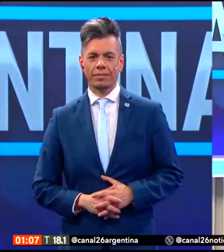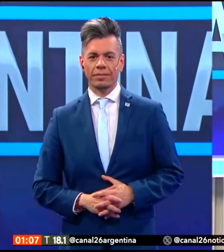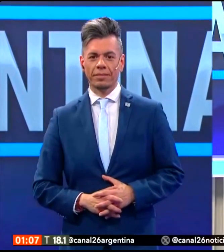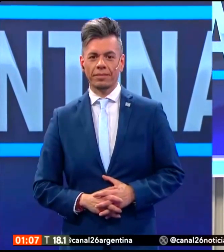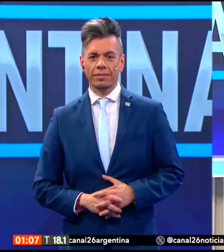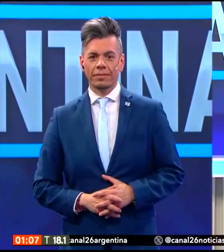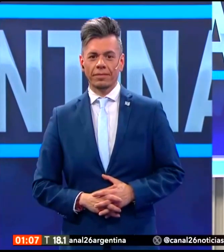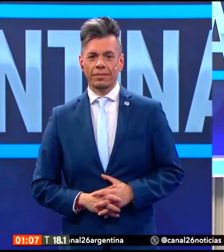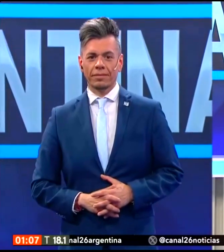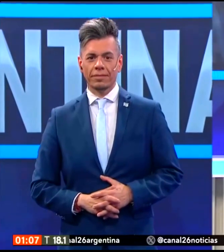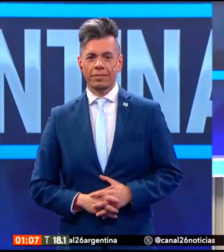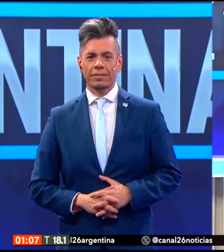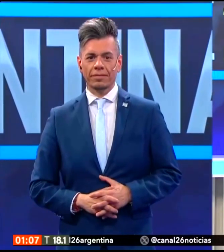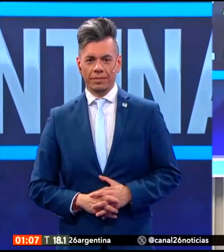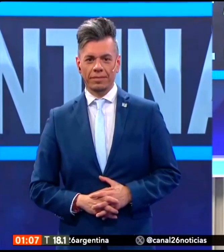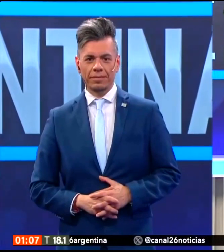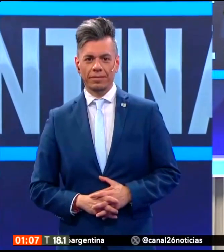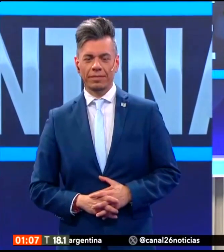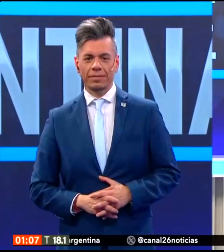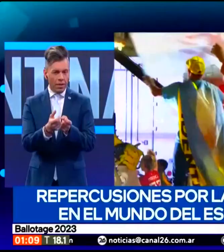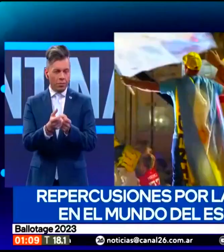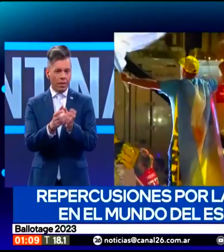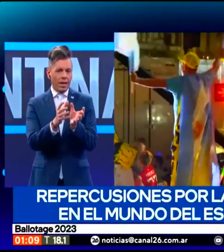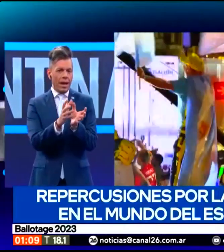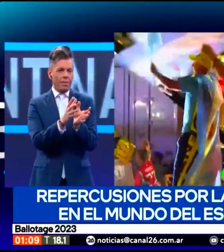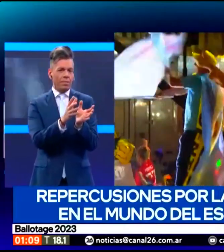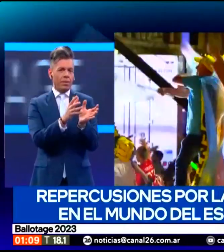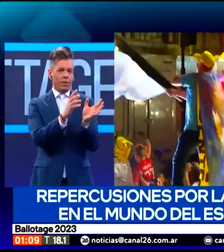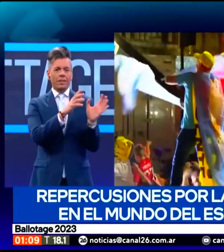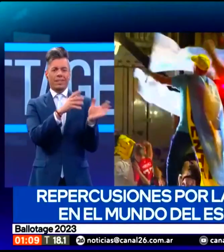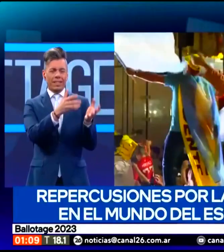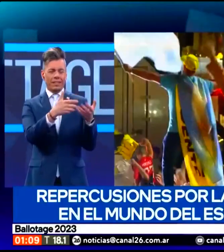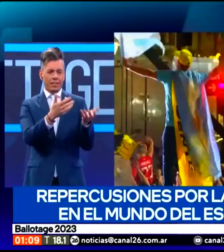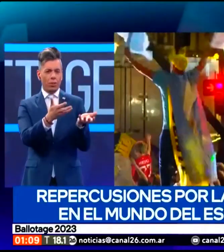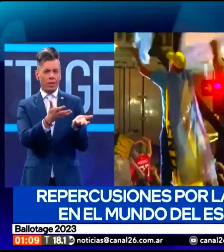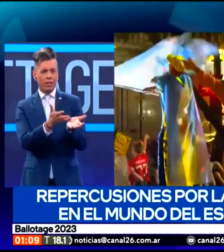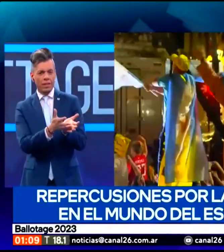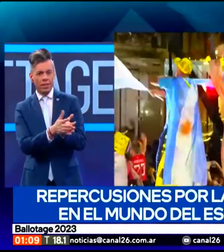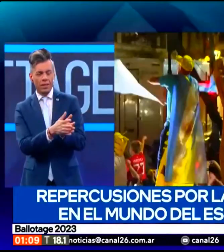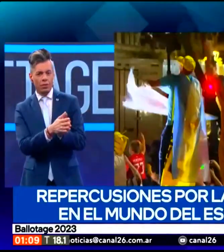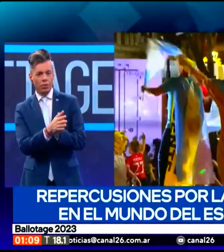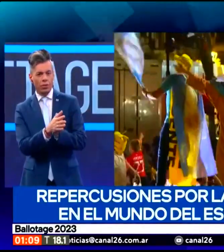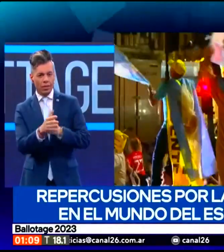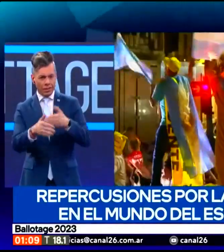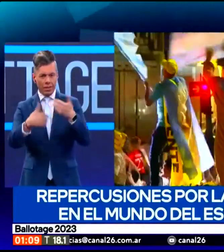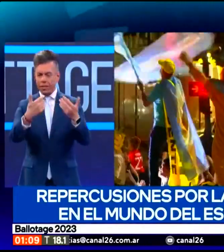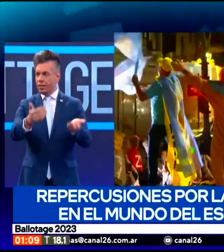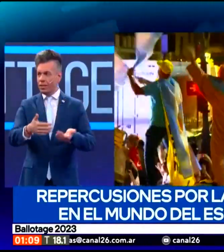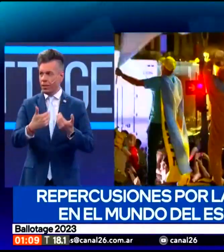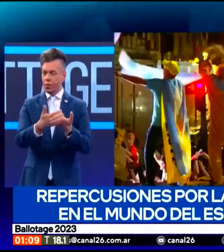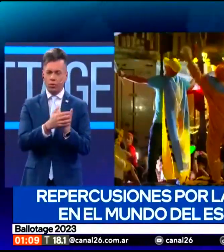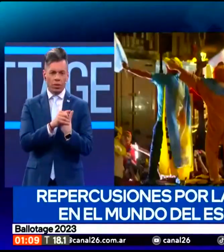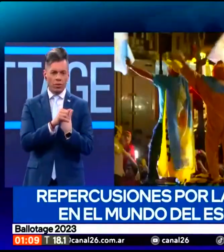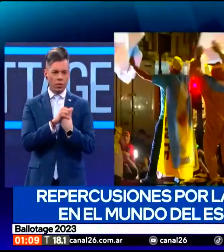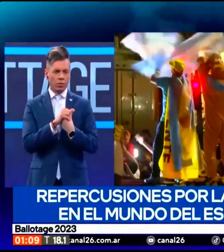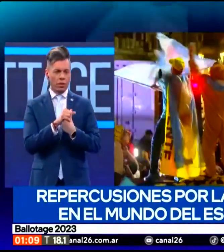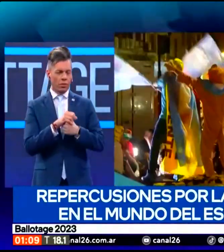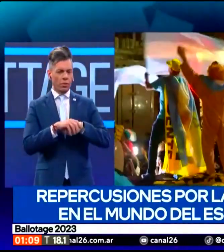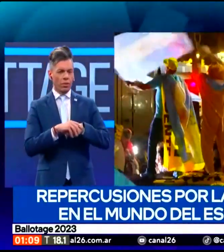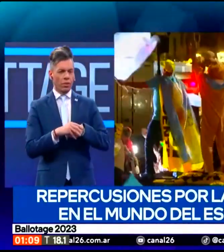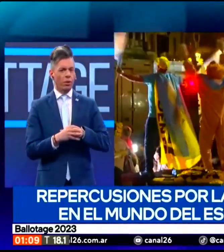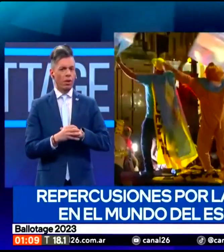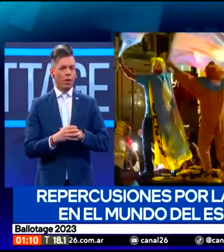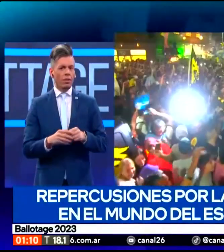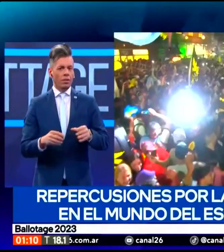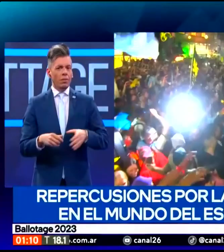y sobre todo de cuáles fueron esos artistas. Porque acá, digo, se sobreentiende esto que también se vino escuchando en este